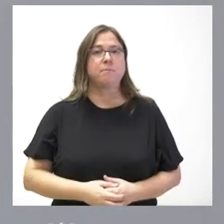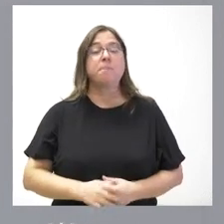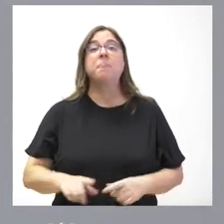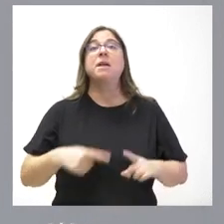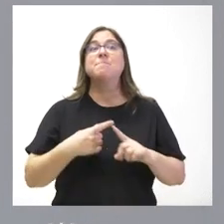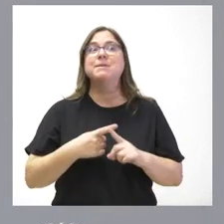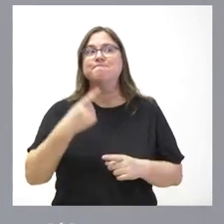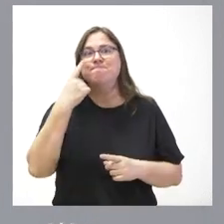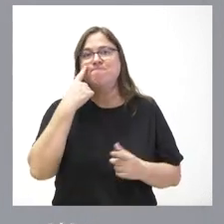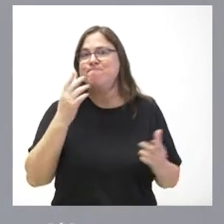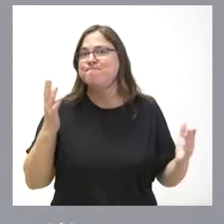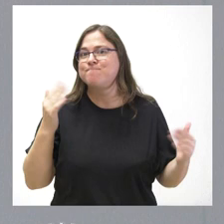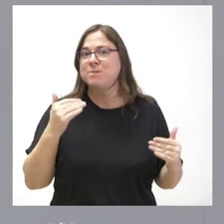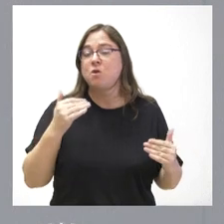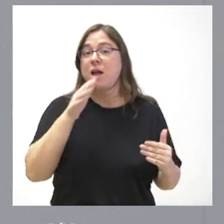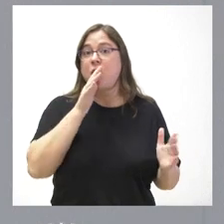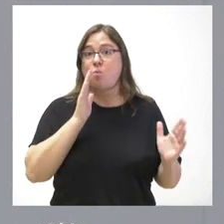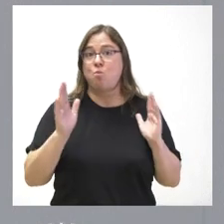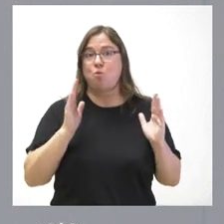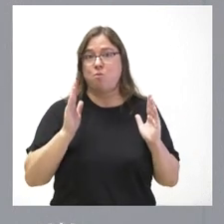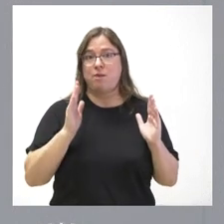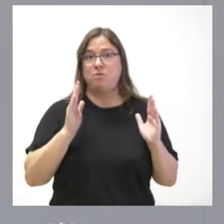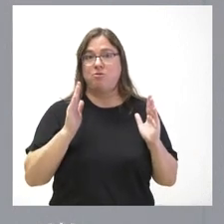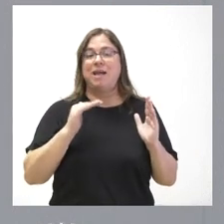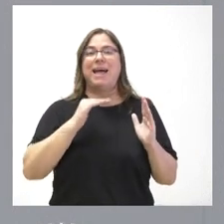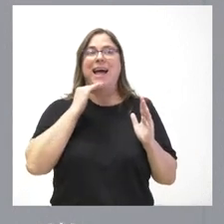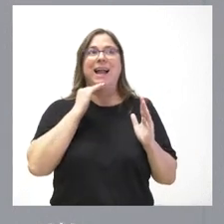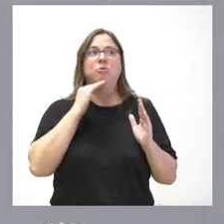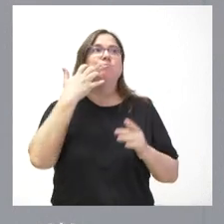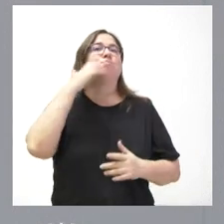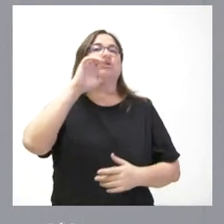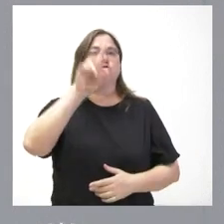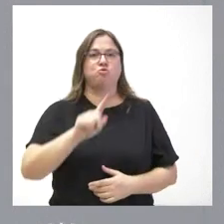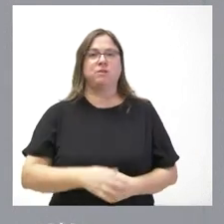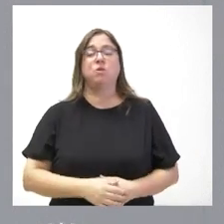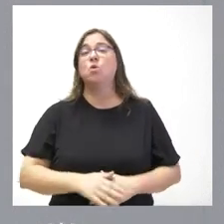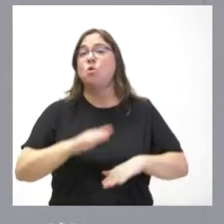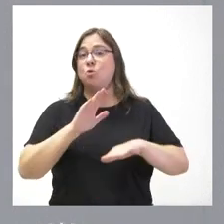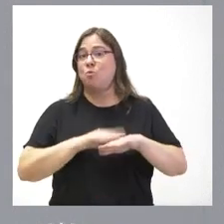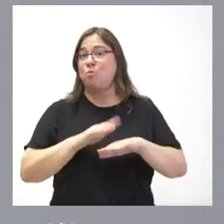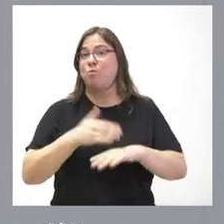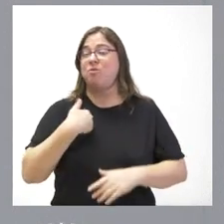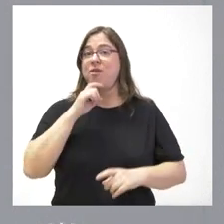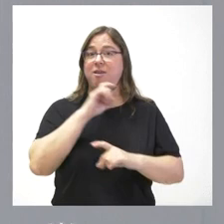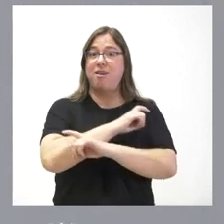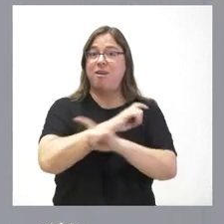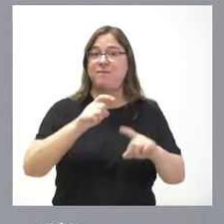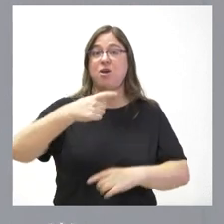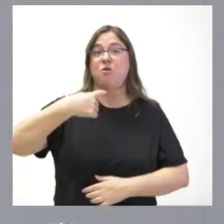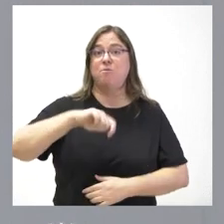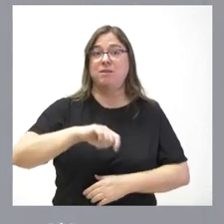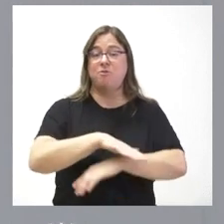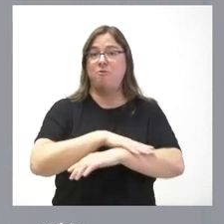encontramos eh A este momento algo fuera de lo natural Por qué Porque según anunció el presidente del gobierno de España